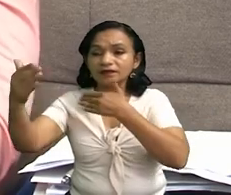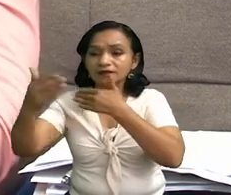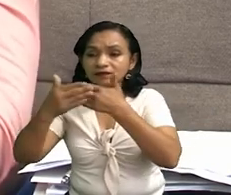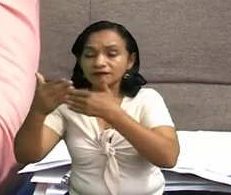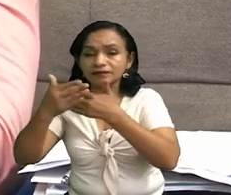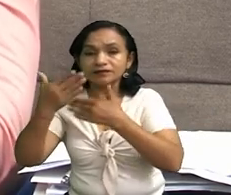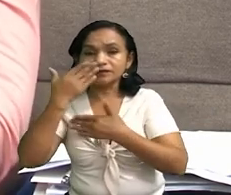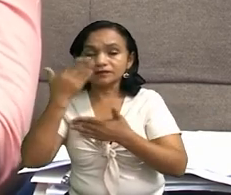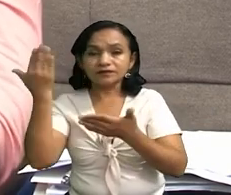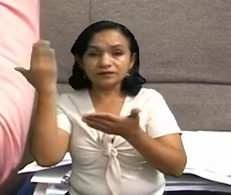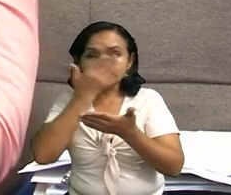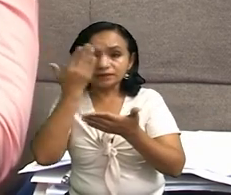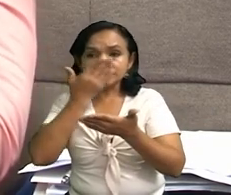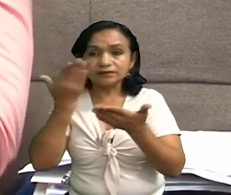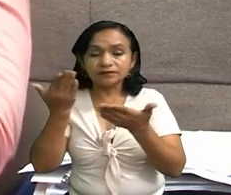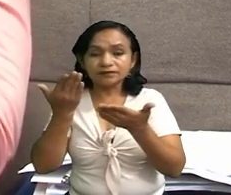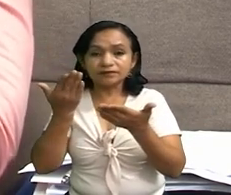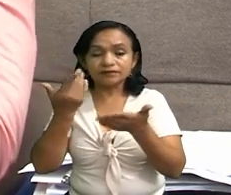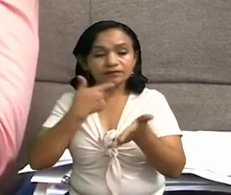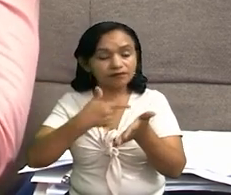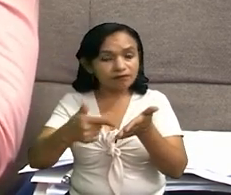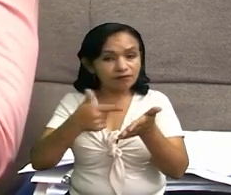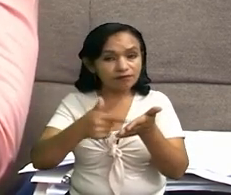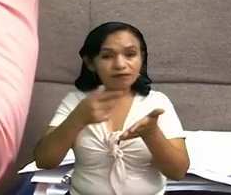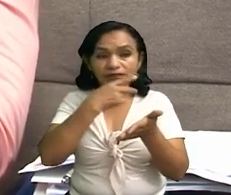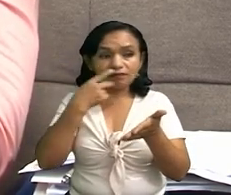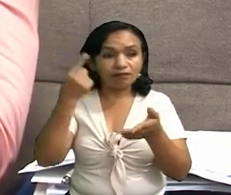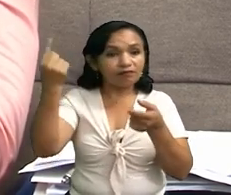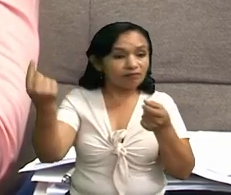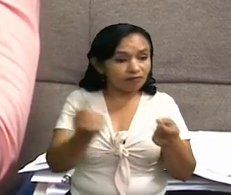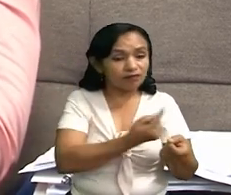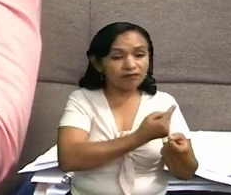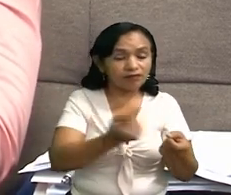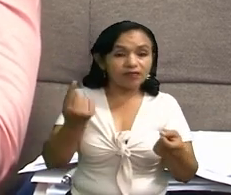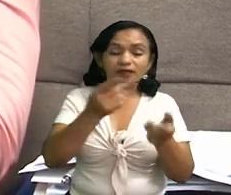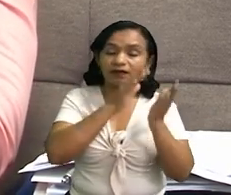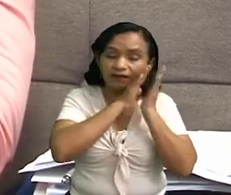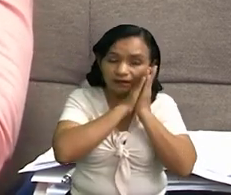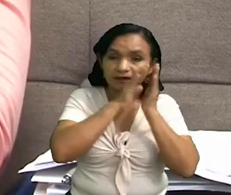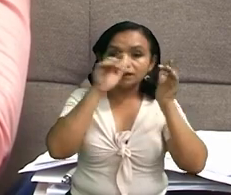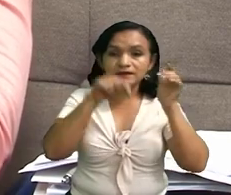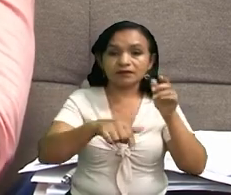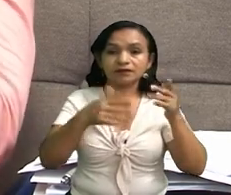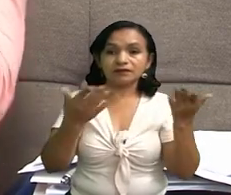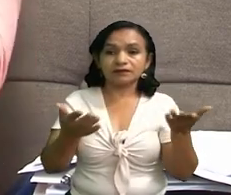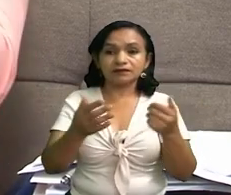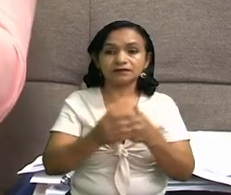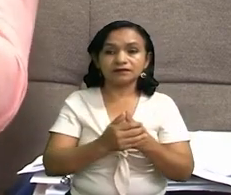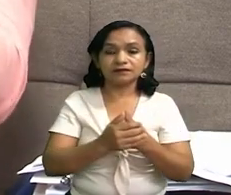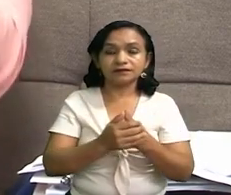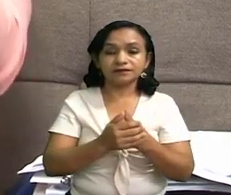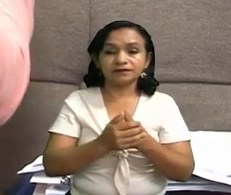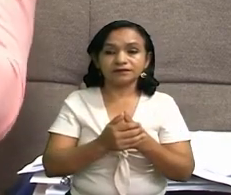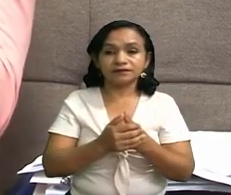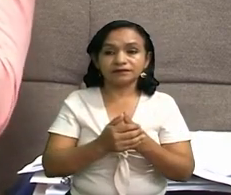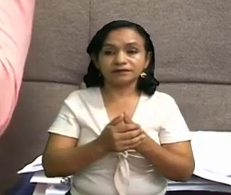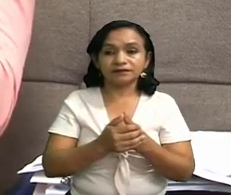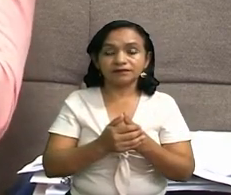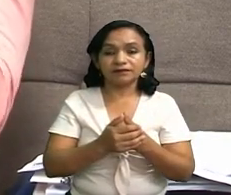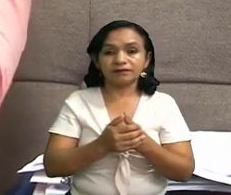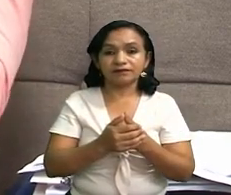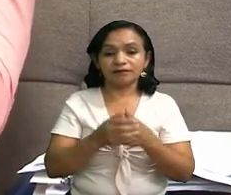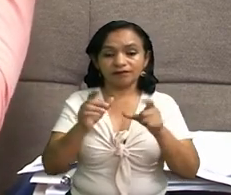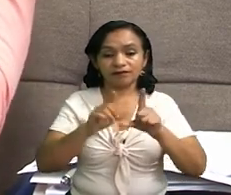educación de calidad, tienen menos gastos sus padres, porque vienen de, no es que todos son de la zona donde